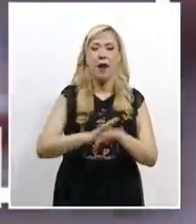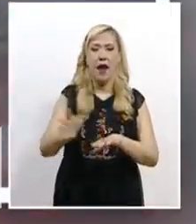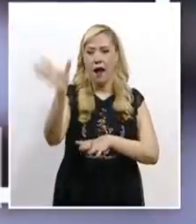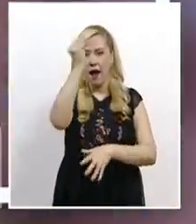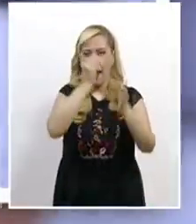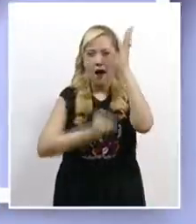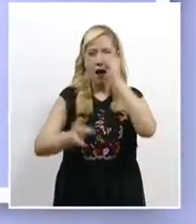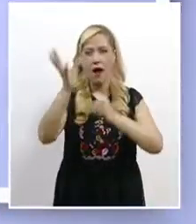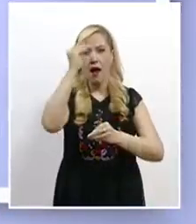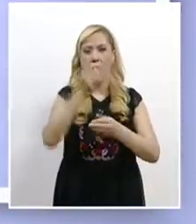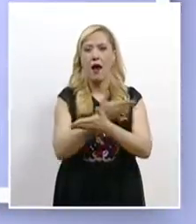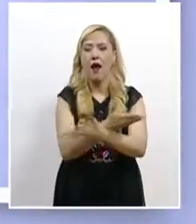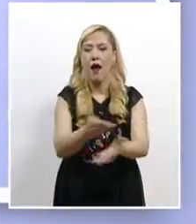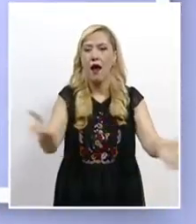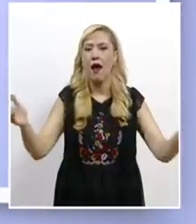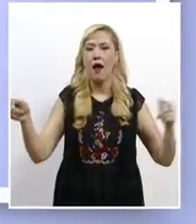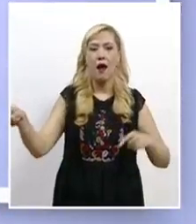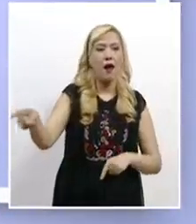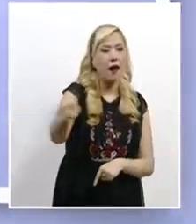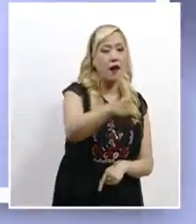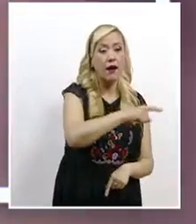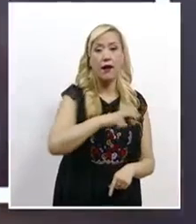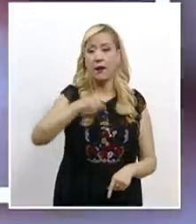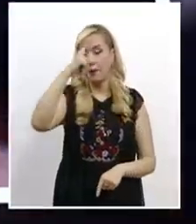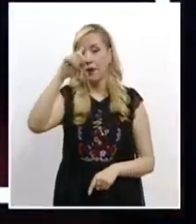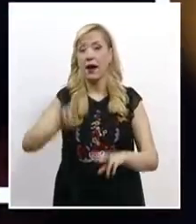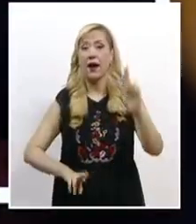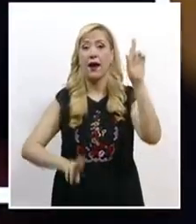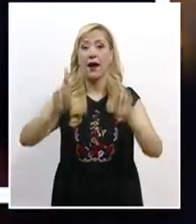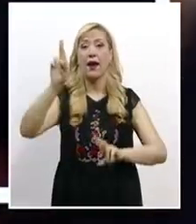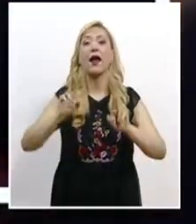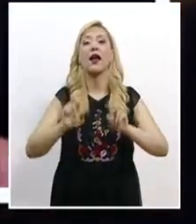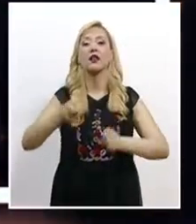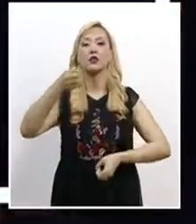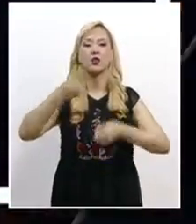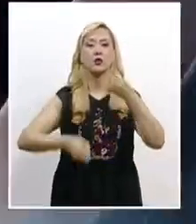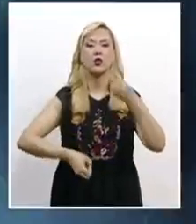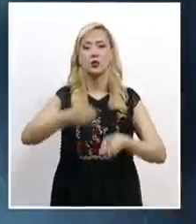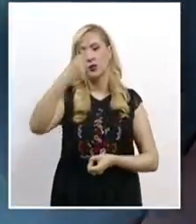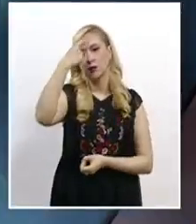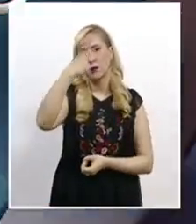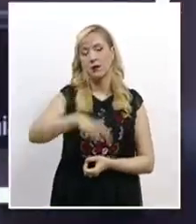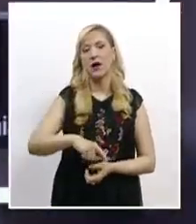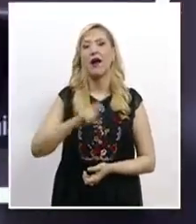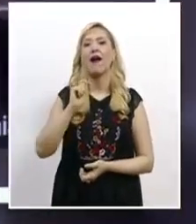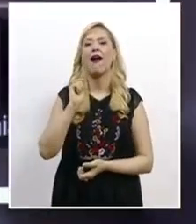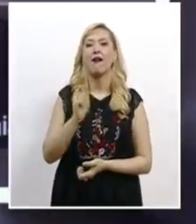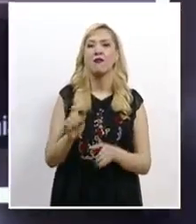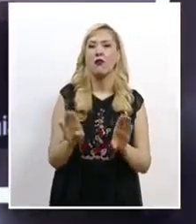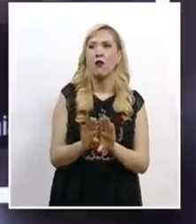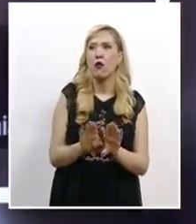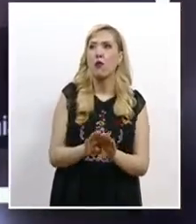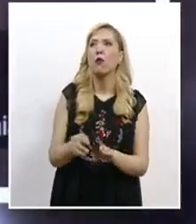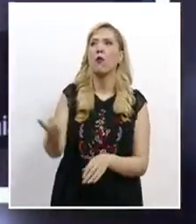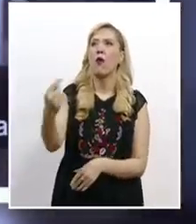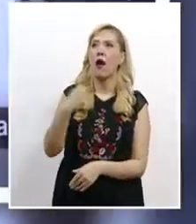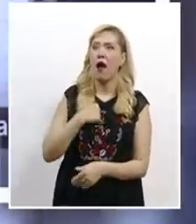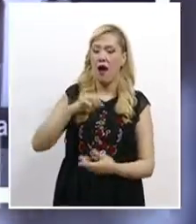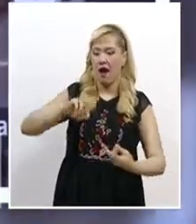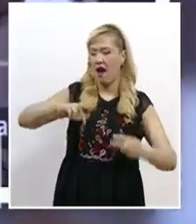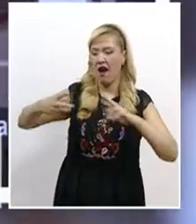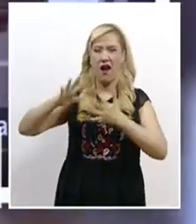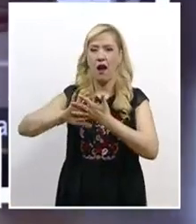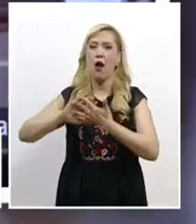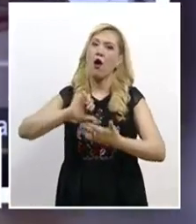brindar herramientas a los equipos disciplinarios que participan en el programa de justicia terapéutica. El Poder Judicial